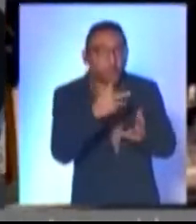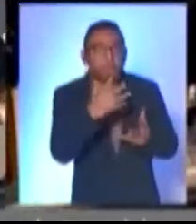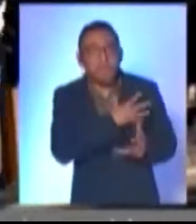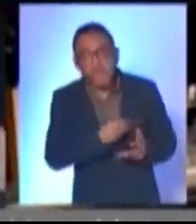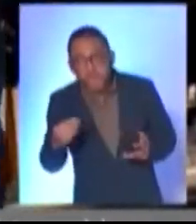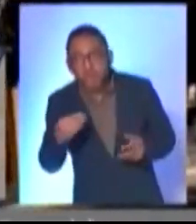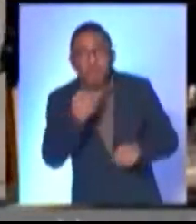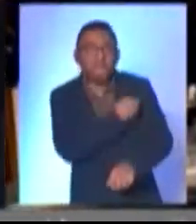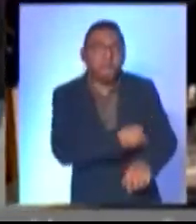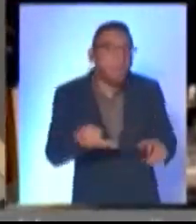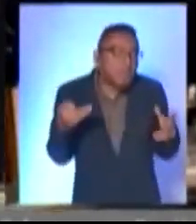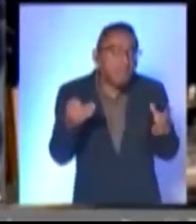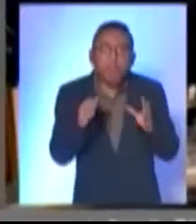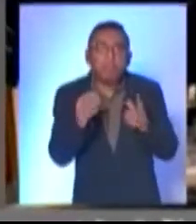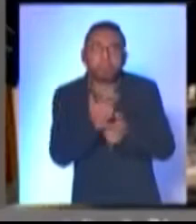vecino,